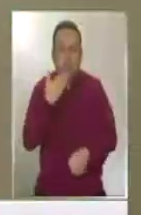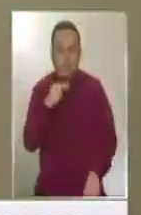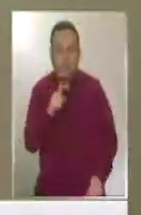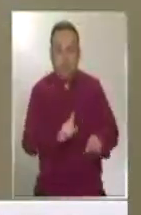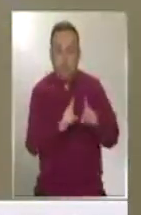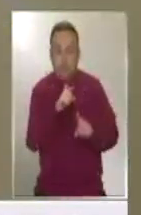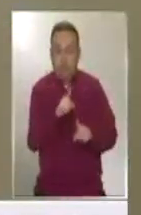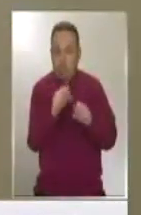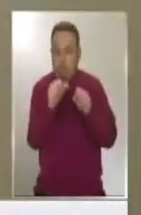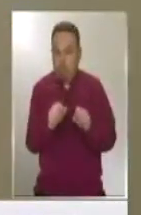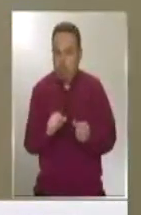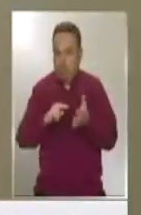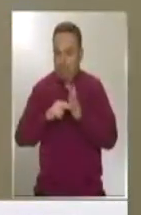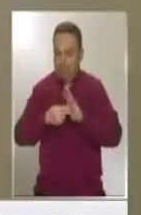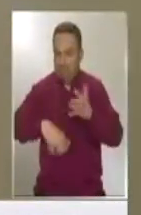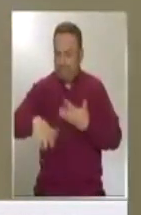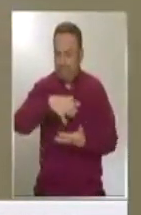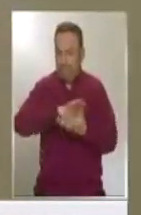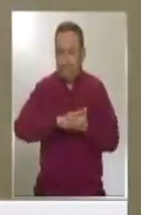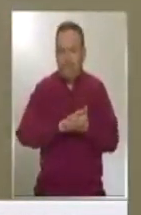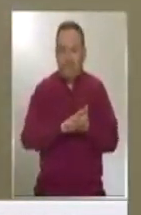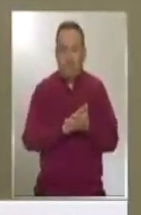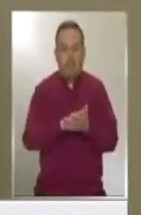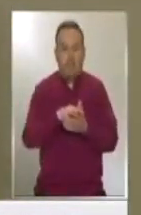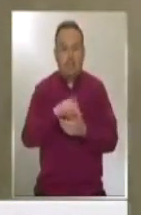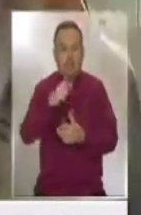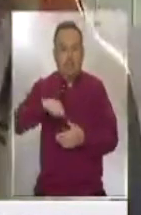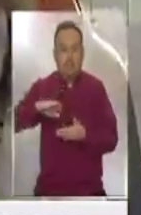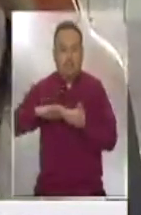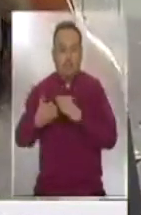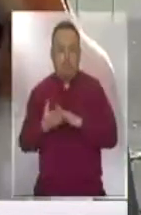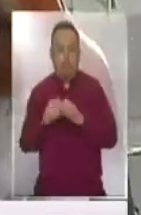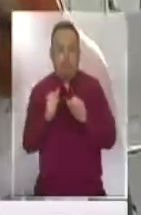puedan surgir problemas o conflictos con la comunidad.